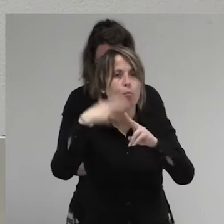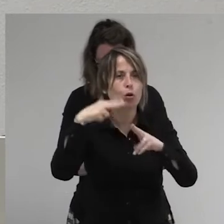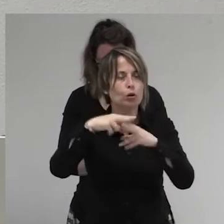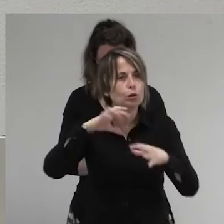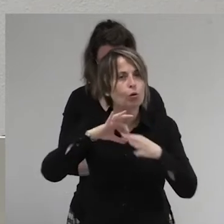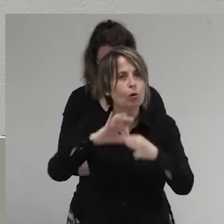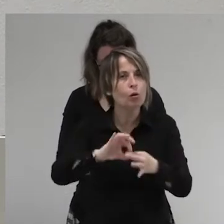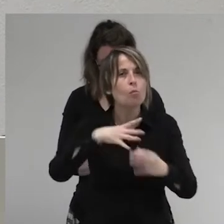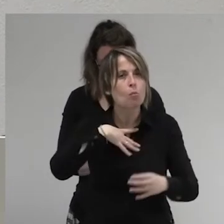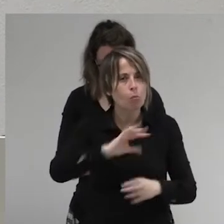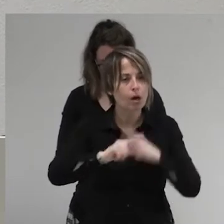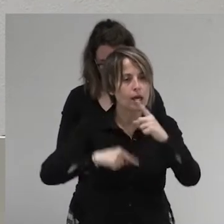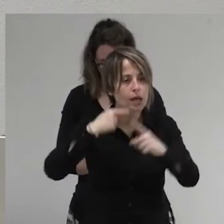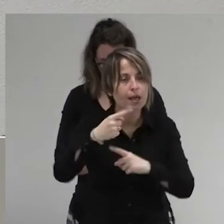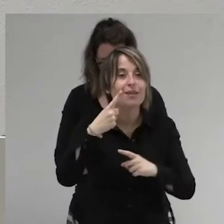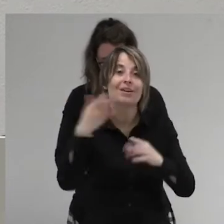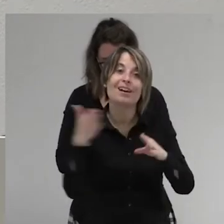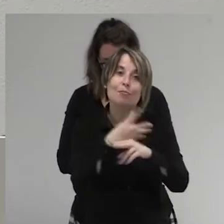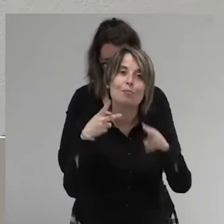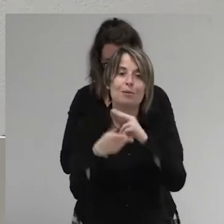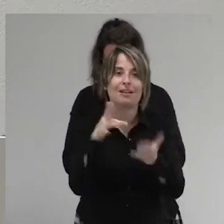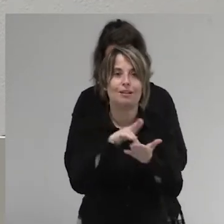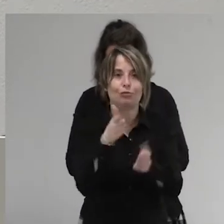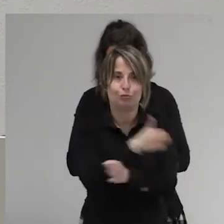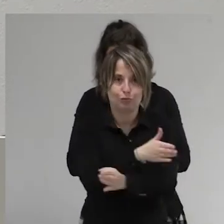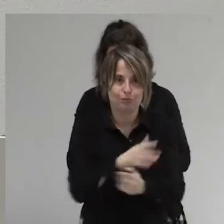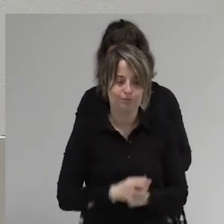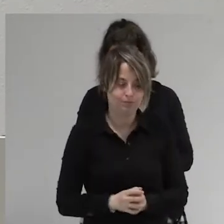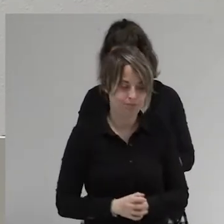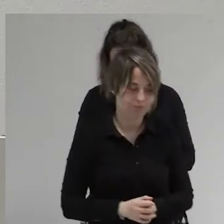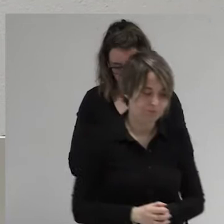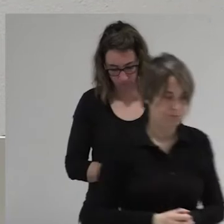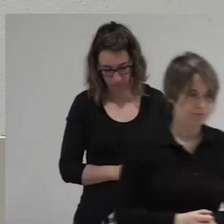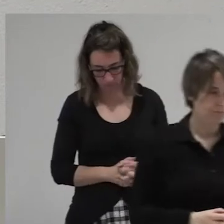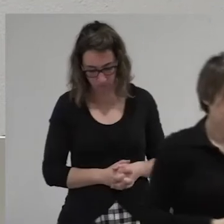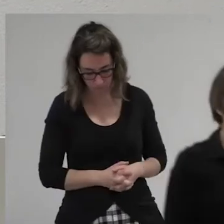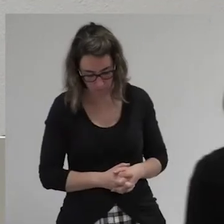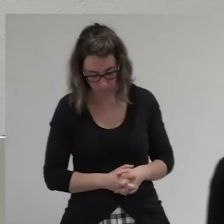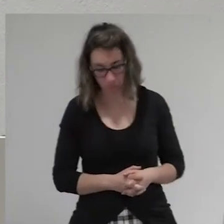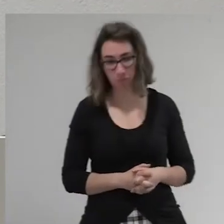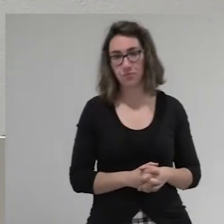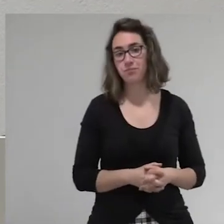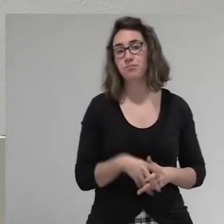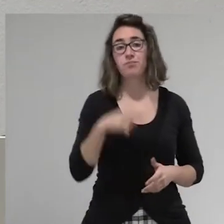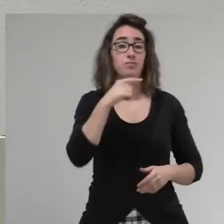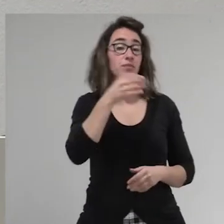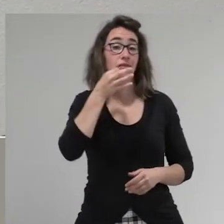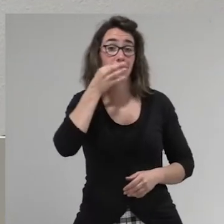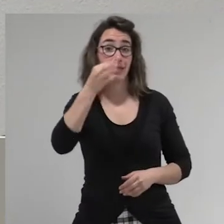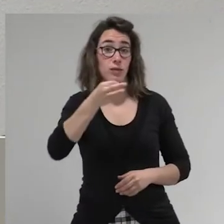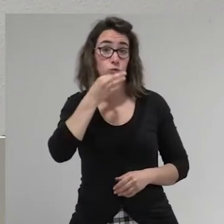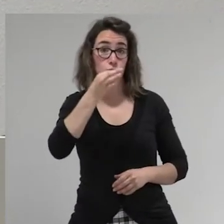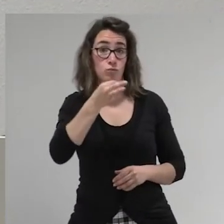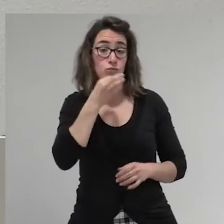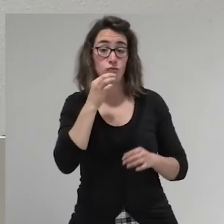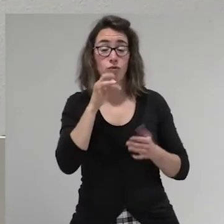y por lo tanto hay que prevenir que eso suceda, ¿no? Esto es una retórica que empieza a darse sobre todo a partir de